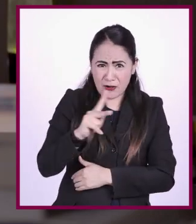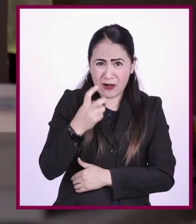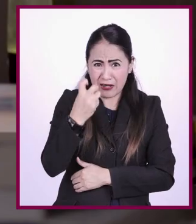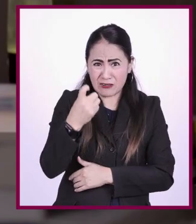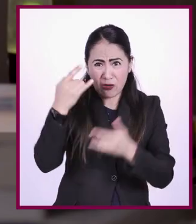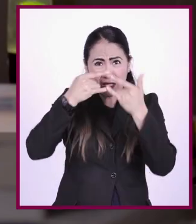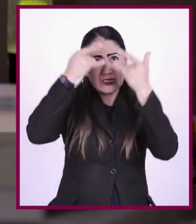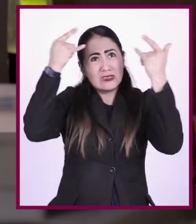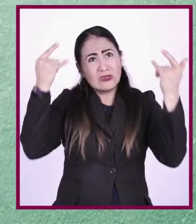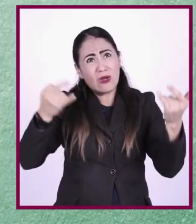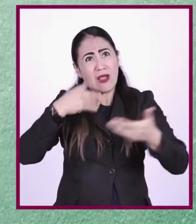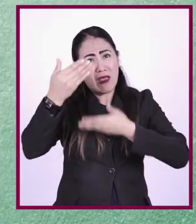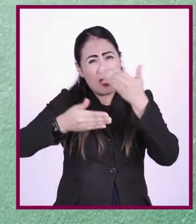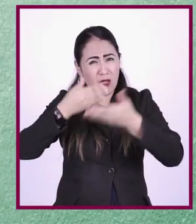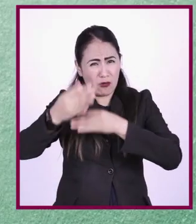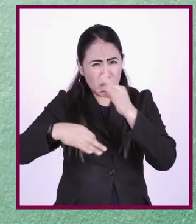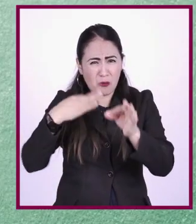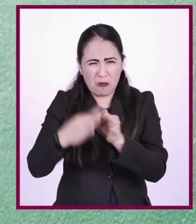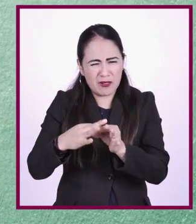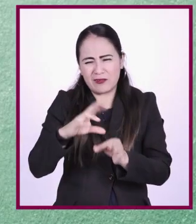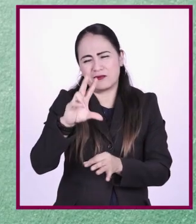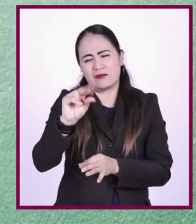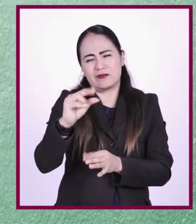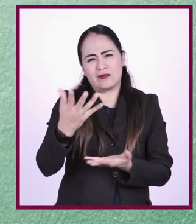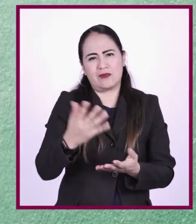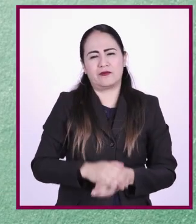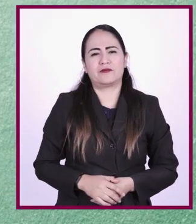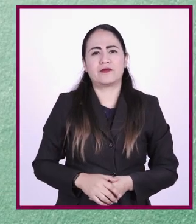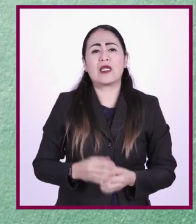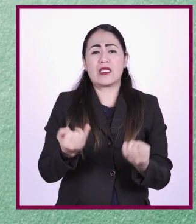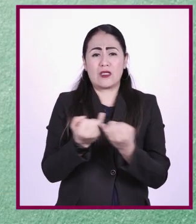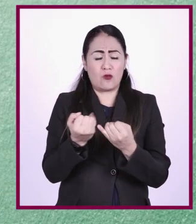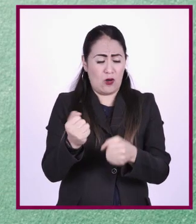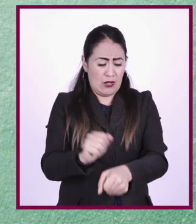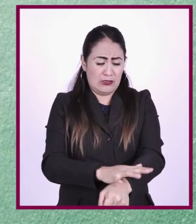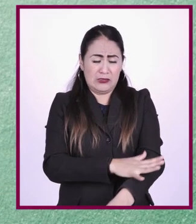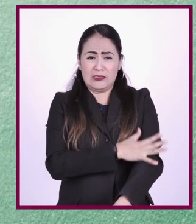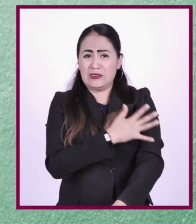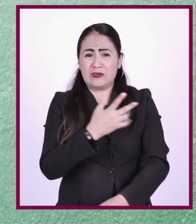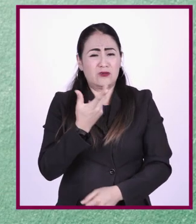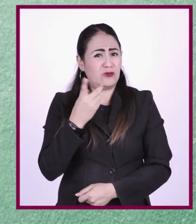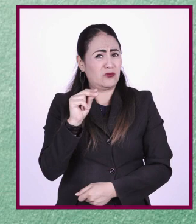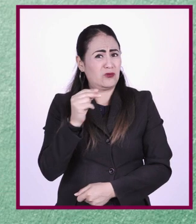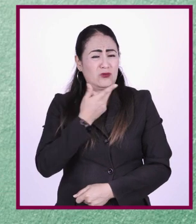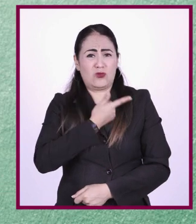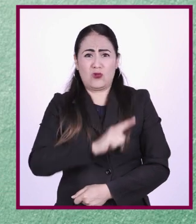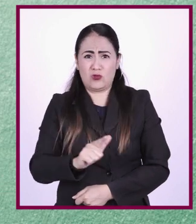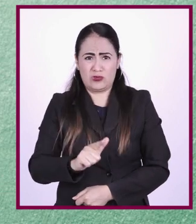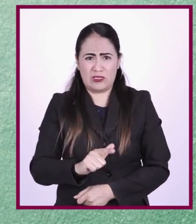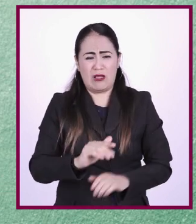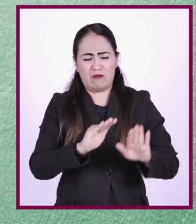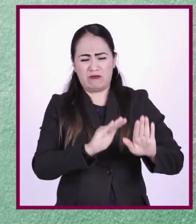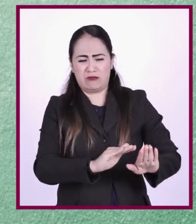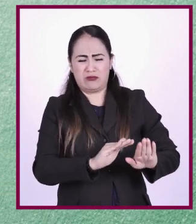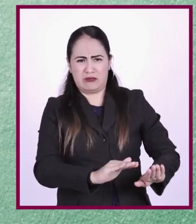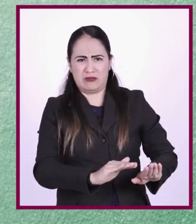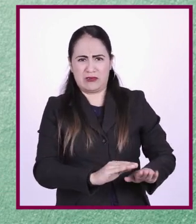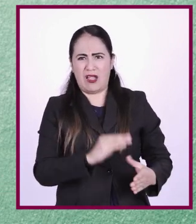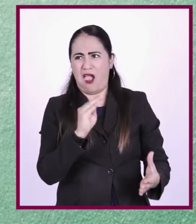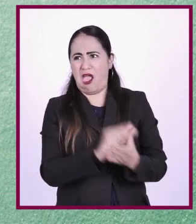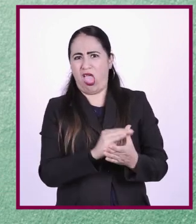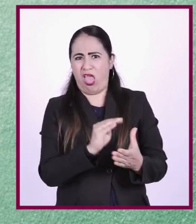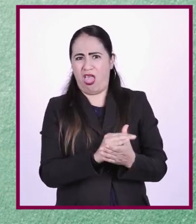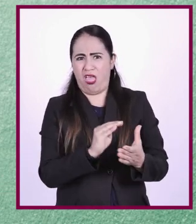historias dramáticas. Puedes canalizar las emociones que no te gustan, pero no trates de luchar con ellas. Eso